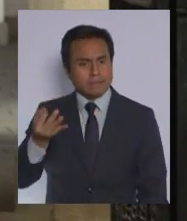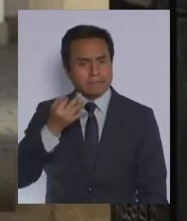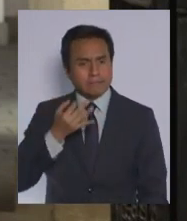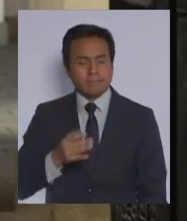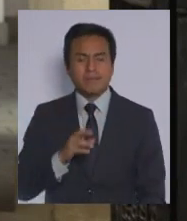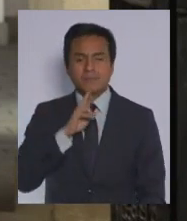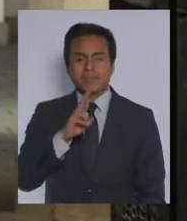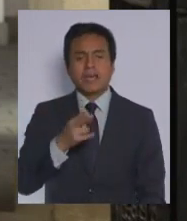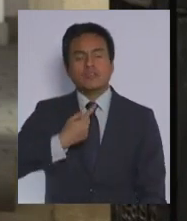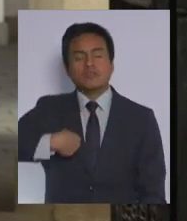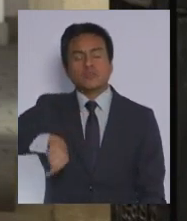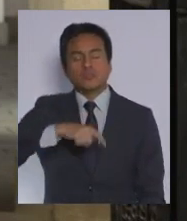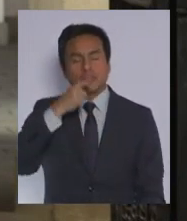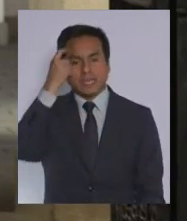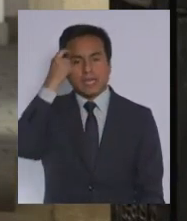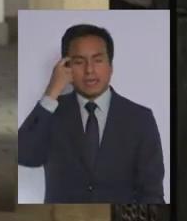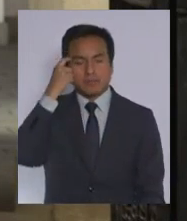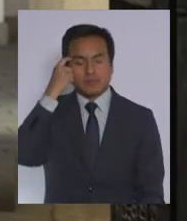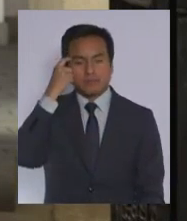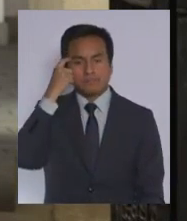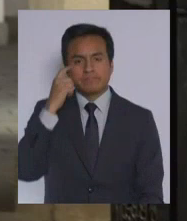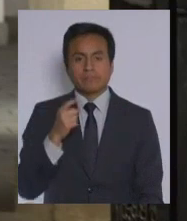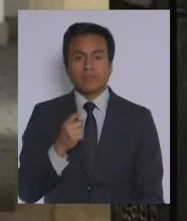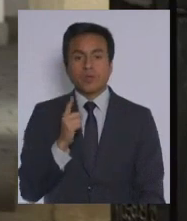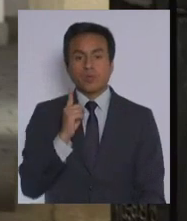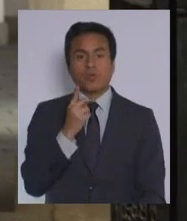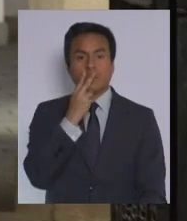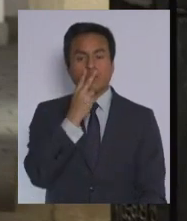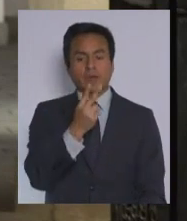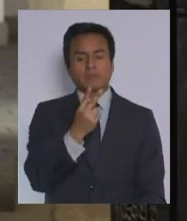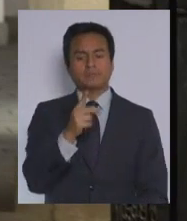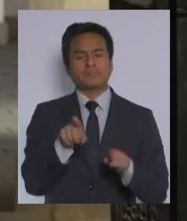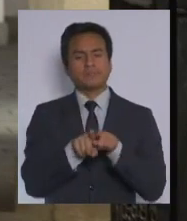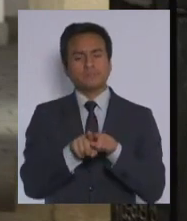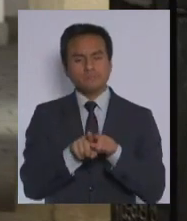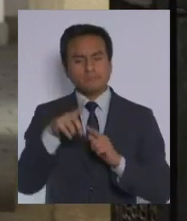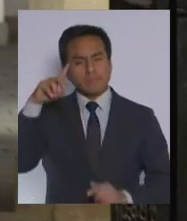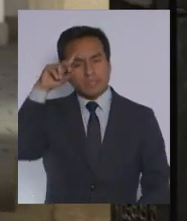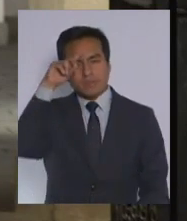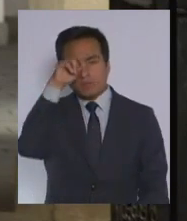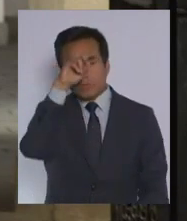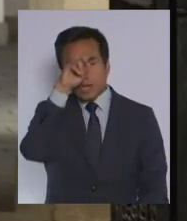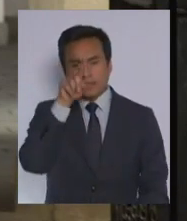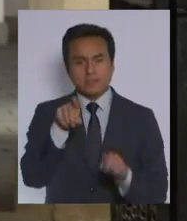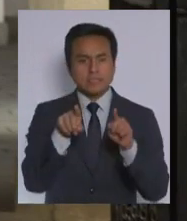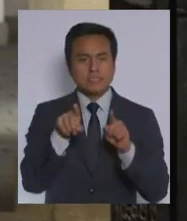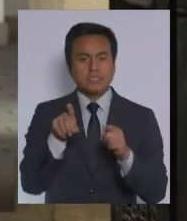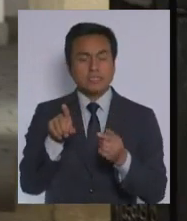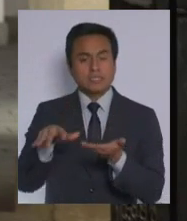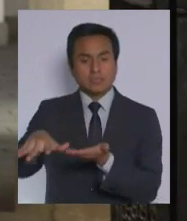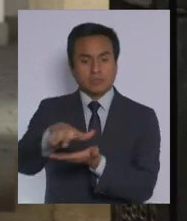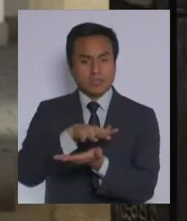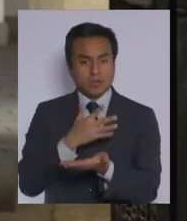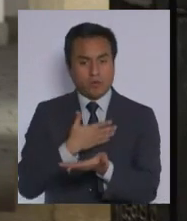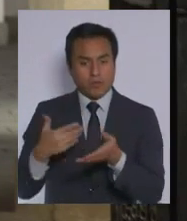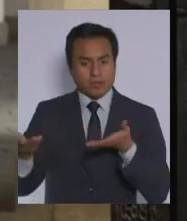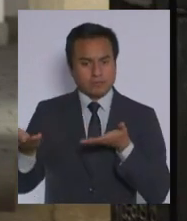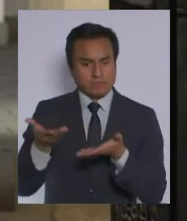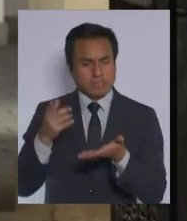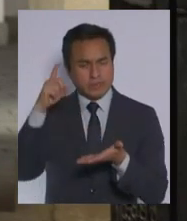nosotros creemos que cuando uno ve que tiene dificultades en un sector que gobierna